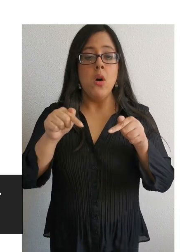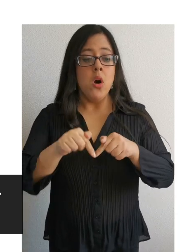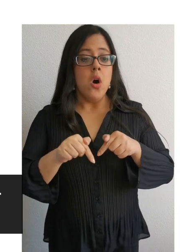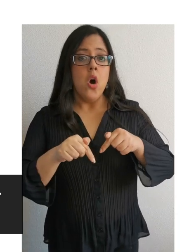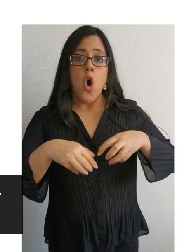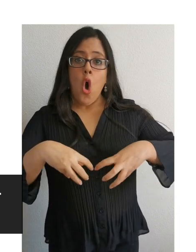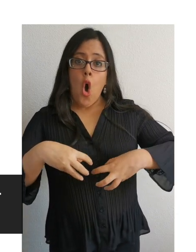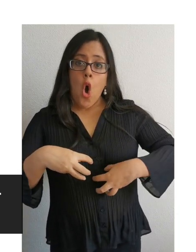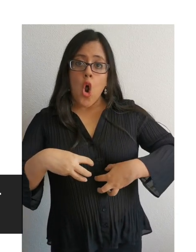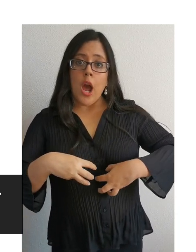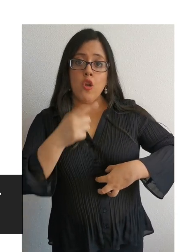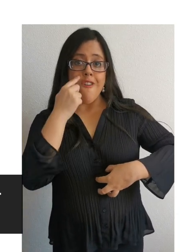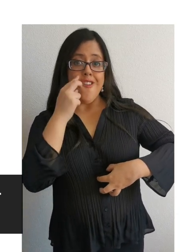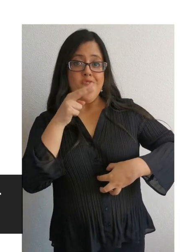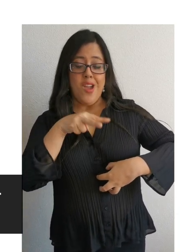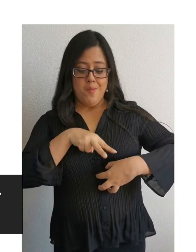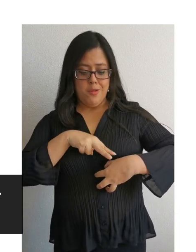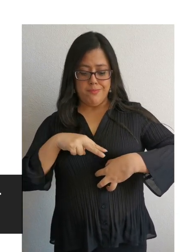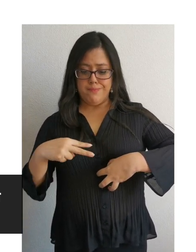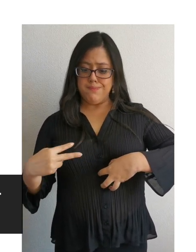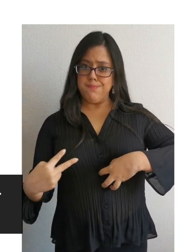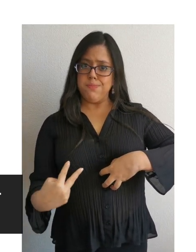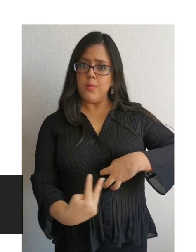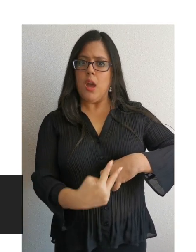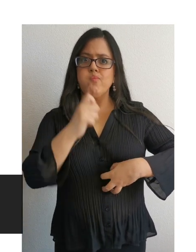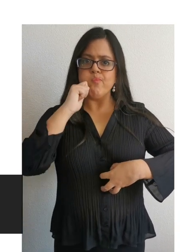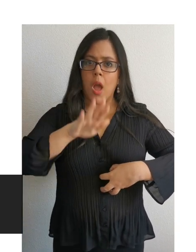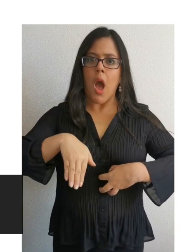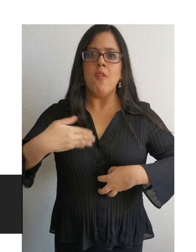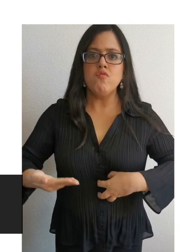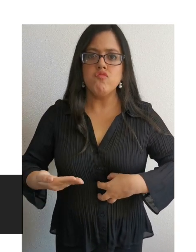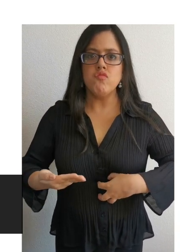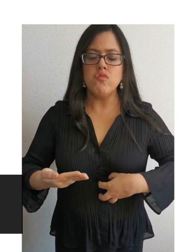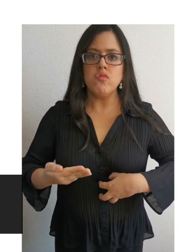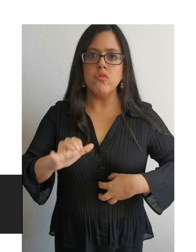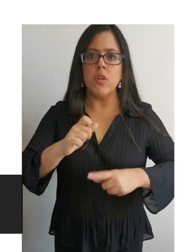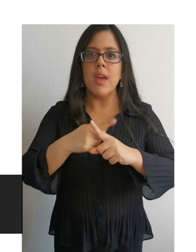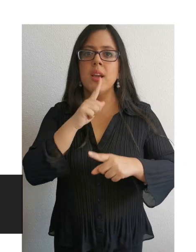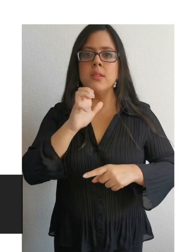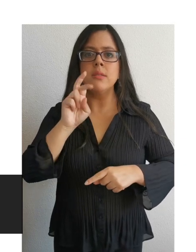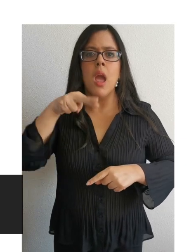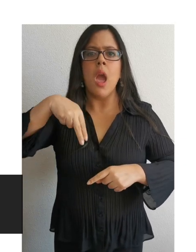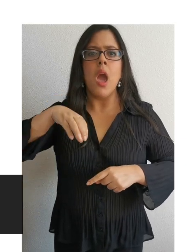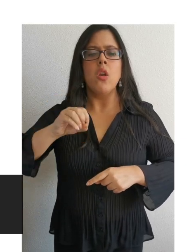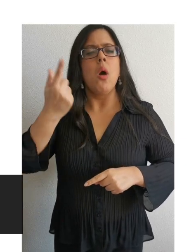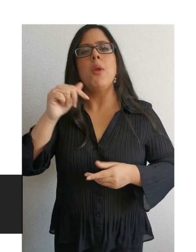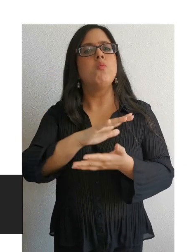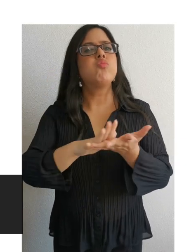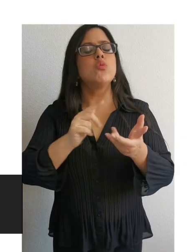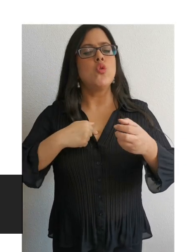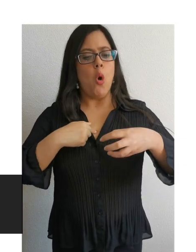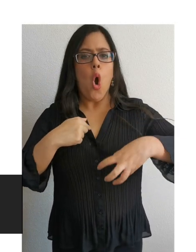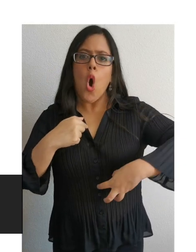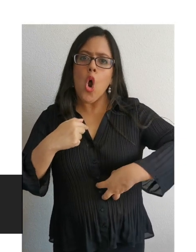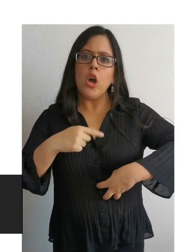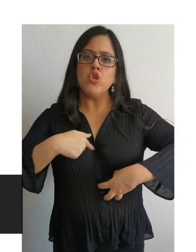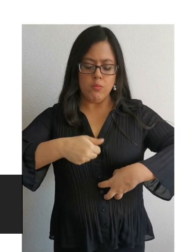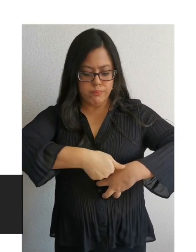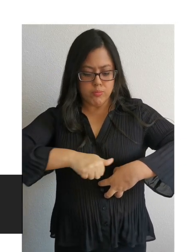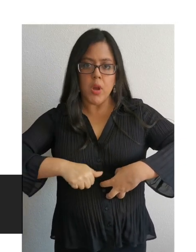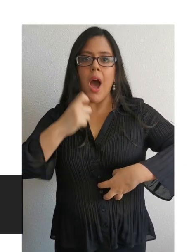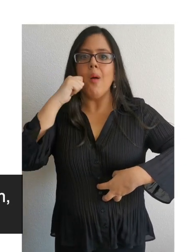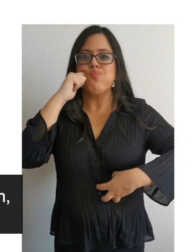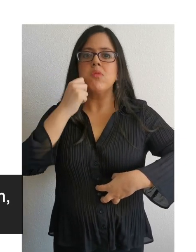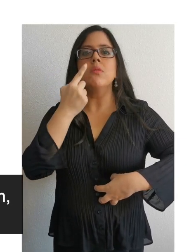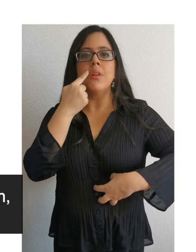órgano todo lo que vemos por fuera es su superficie externa, mientras que si hacemos un corte veremos lo que está por dentro y que sería